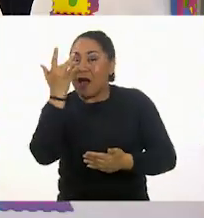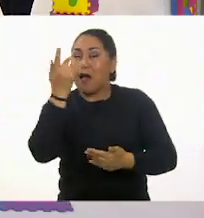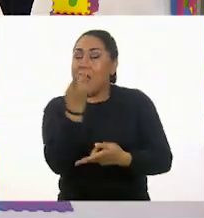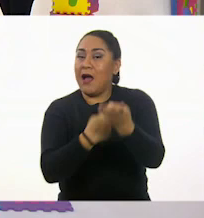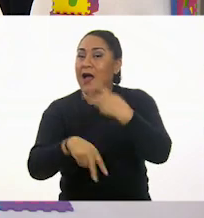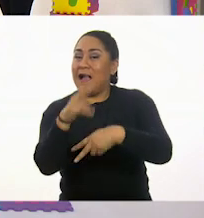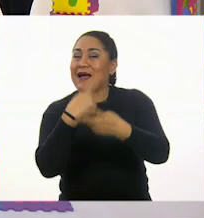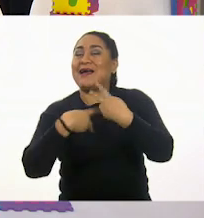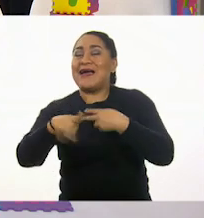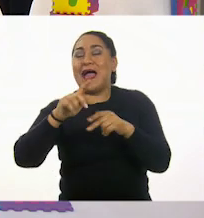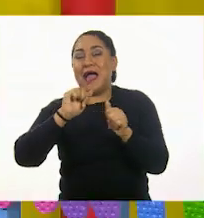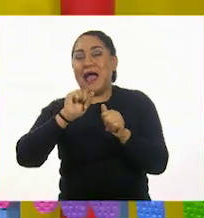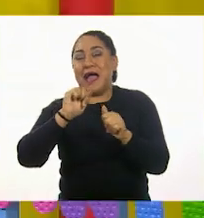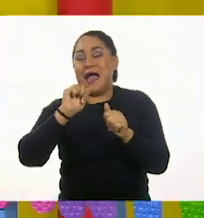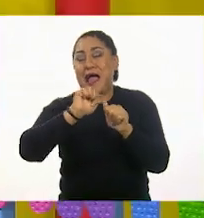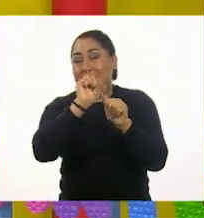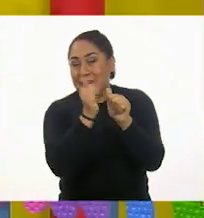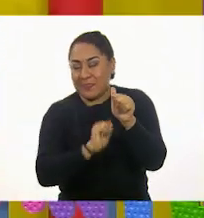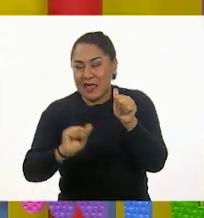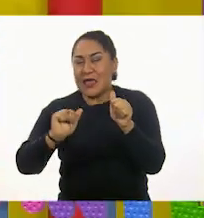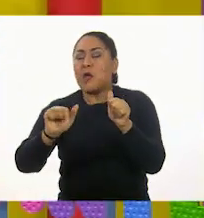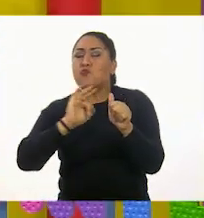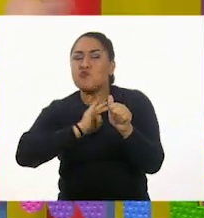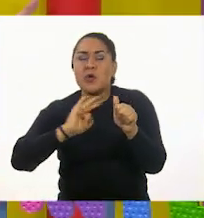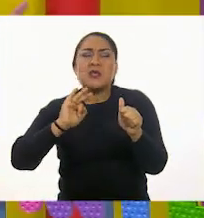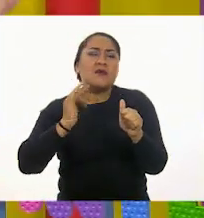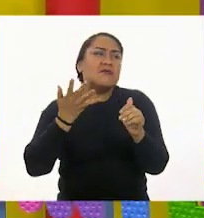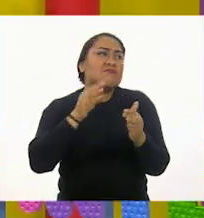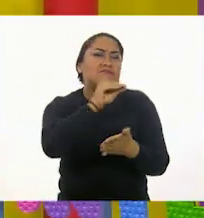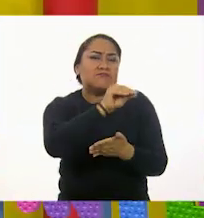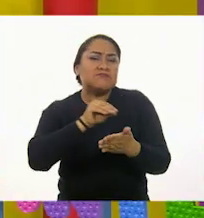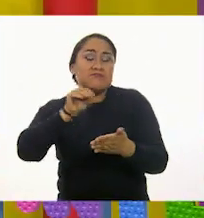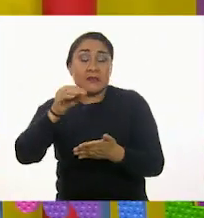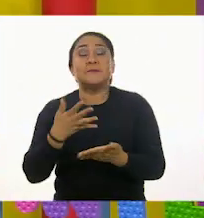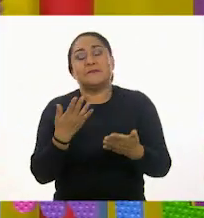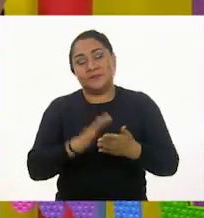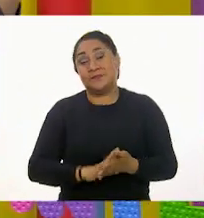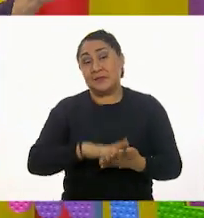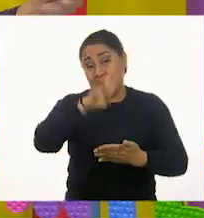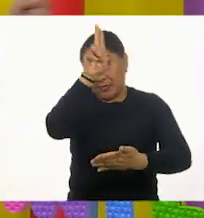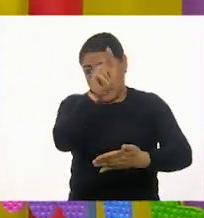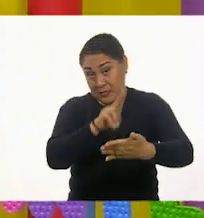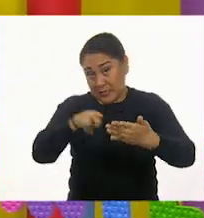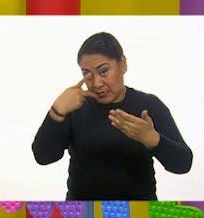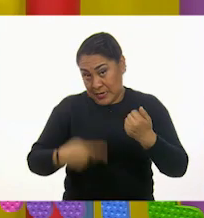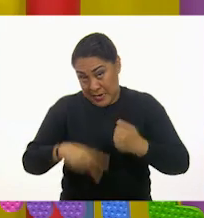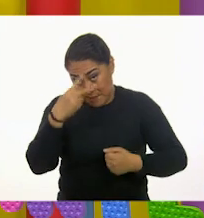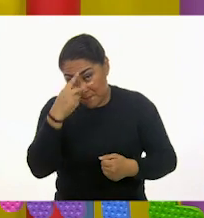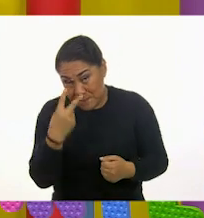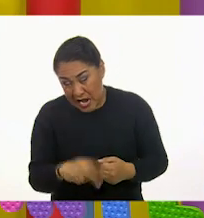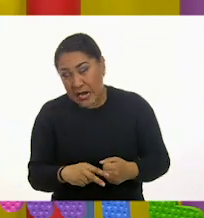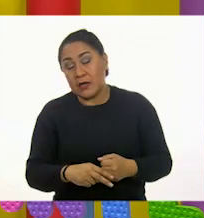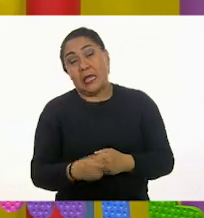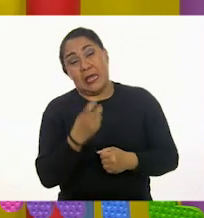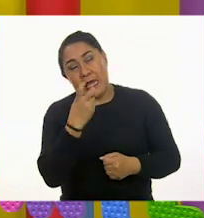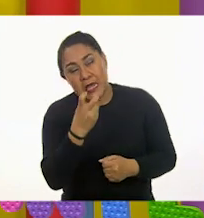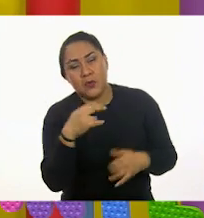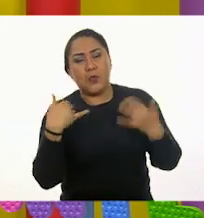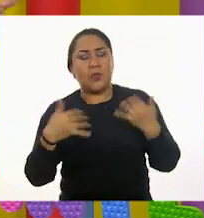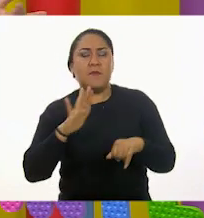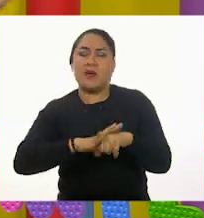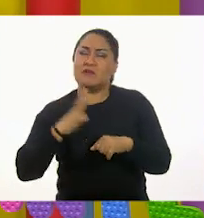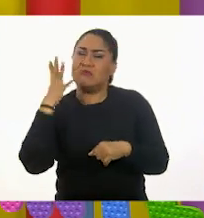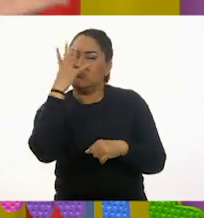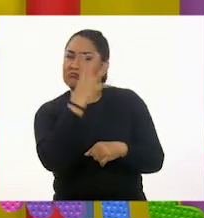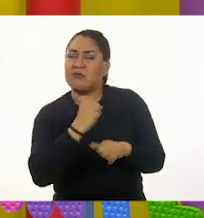tenemos, baúl del arte, y que nos transportaba a muchos lugares. Y bueno, el muralismo mexicano, aquí vemos que es una de las bellas artes